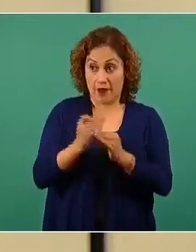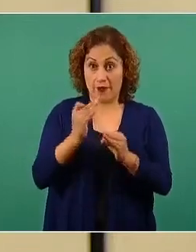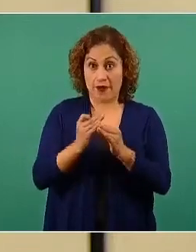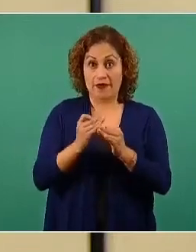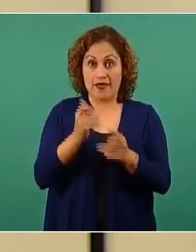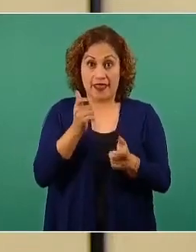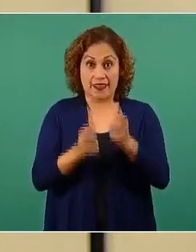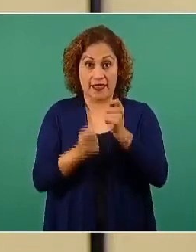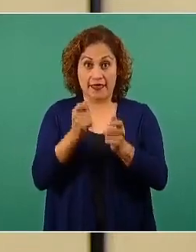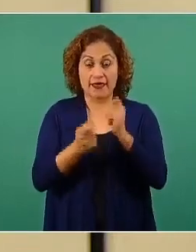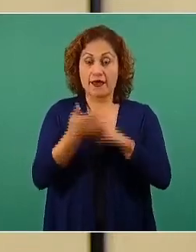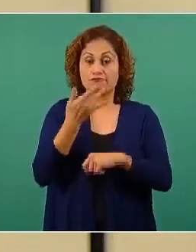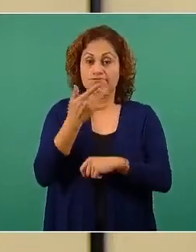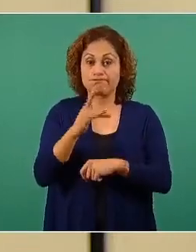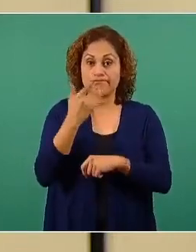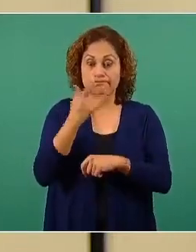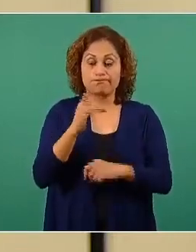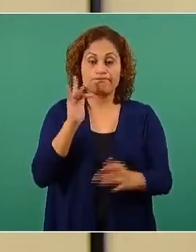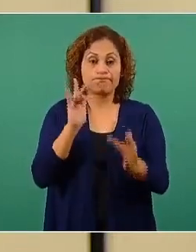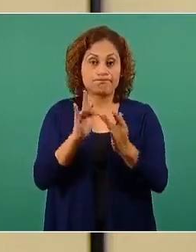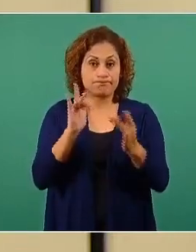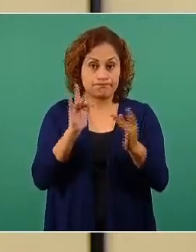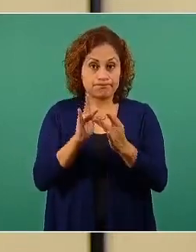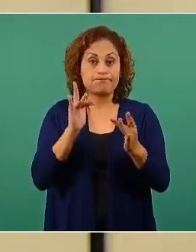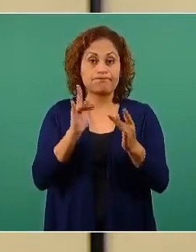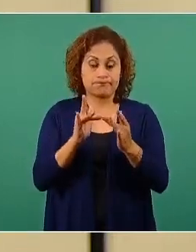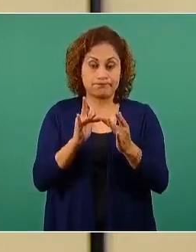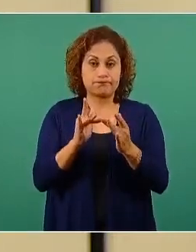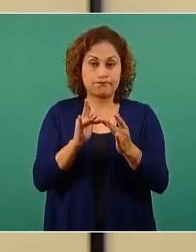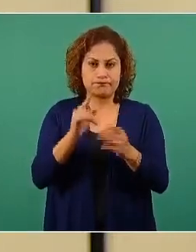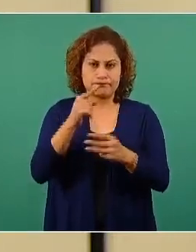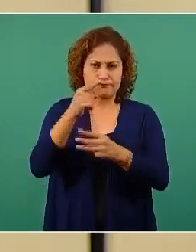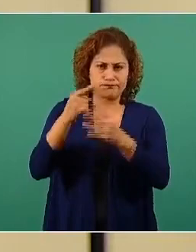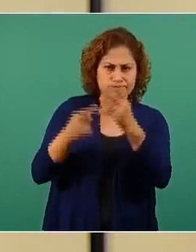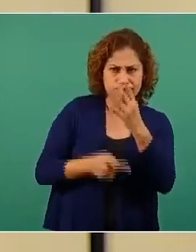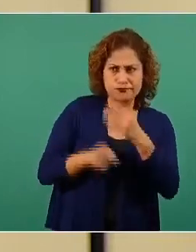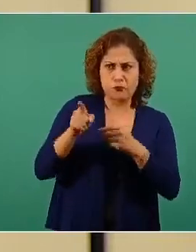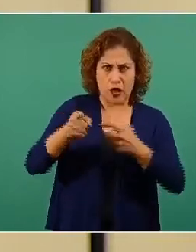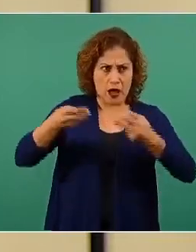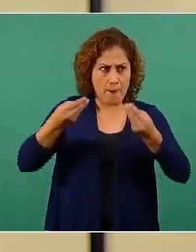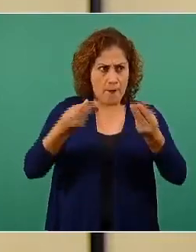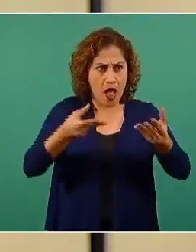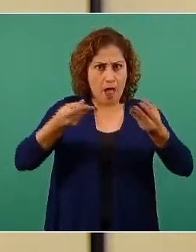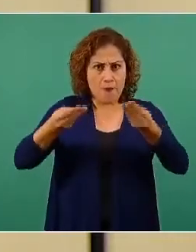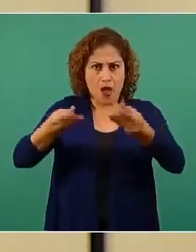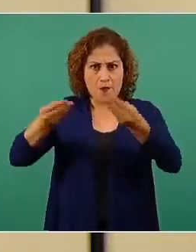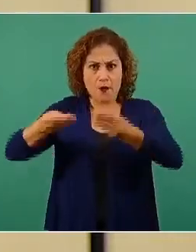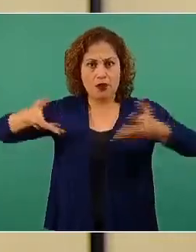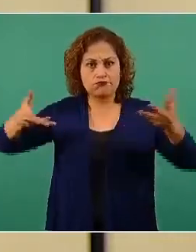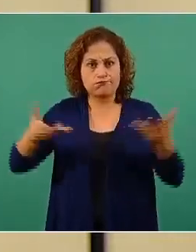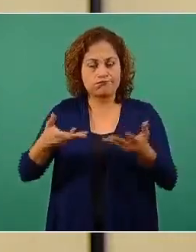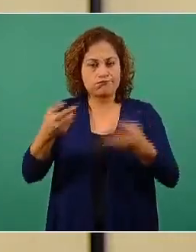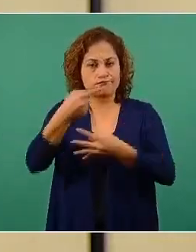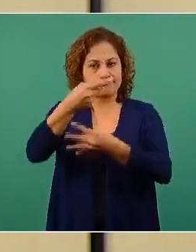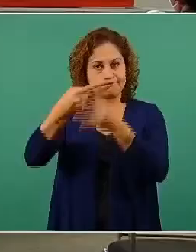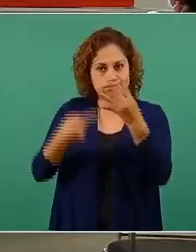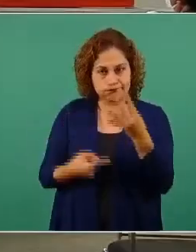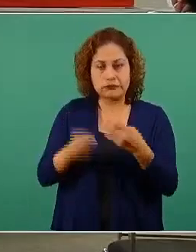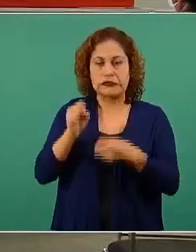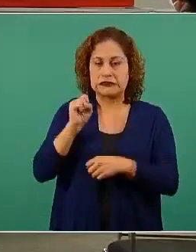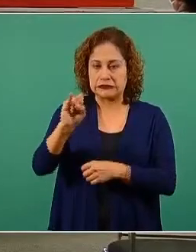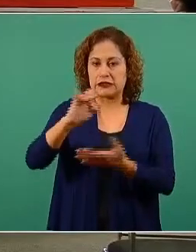perdón, de pues todo lo que han hecho ustedes echado a mano. Pero más o menos, ¿a dónde